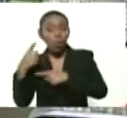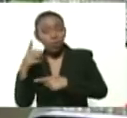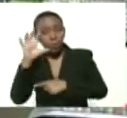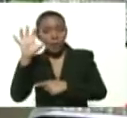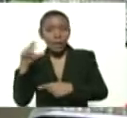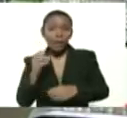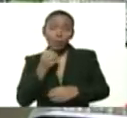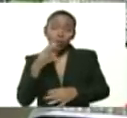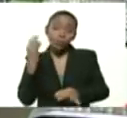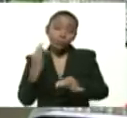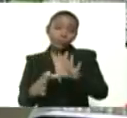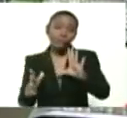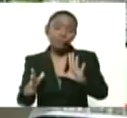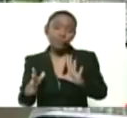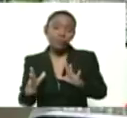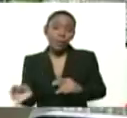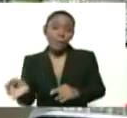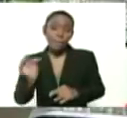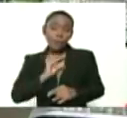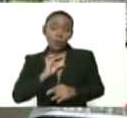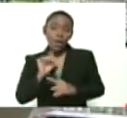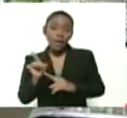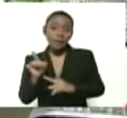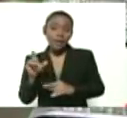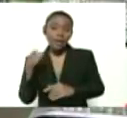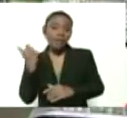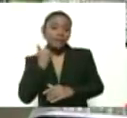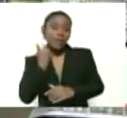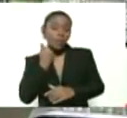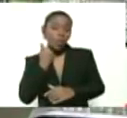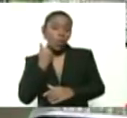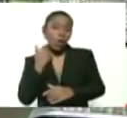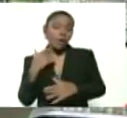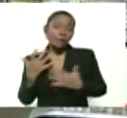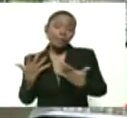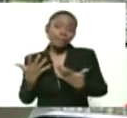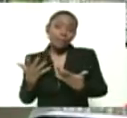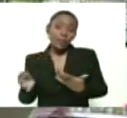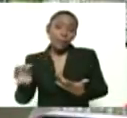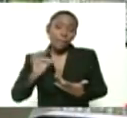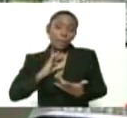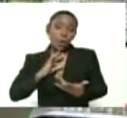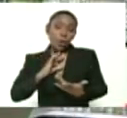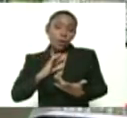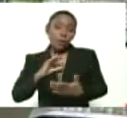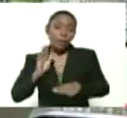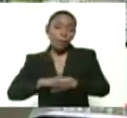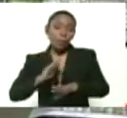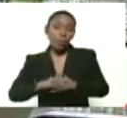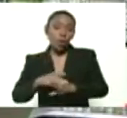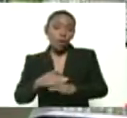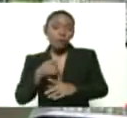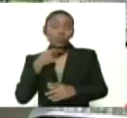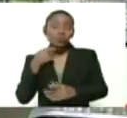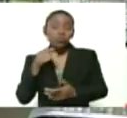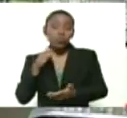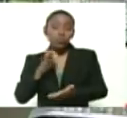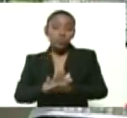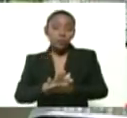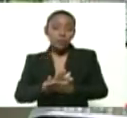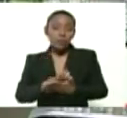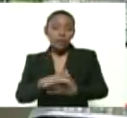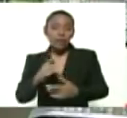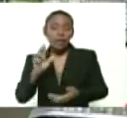bueno, lamentablemente ocurrió que se enfermó y que se infectó y que por la comorbilidad,